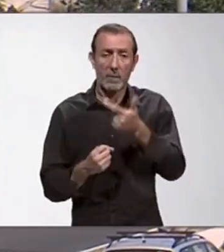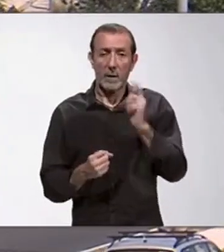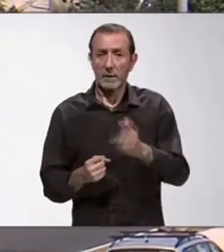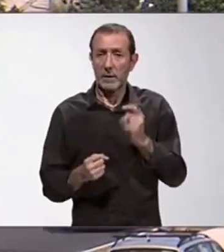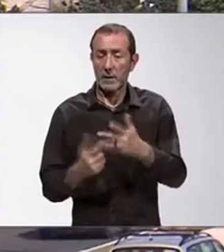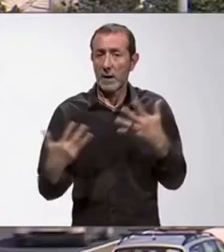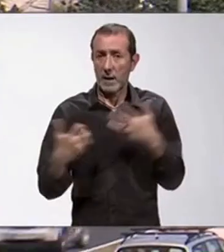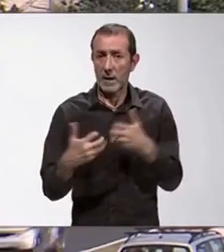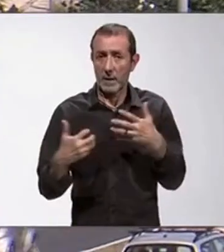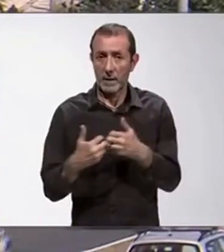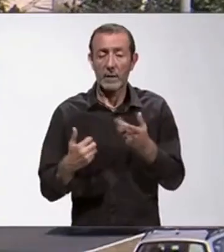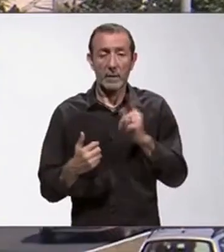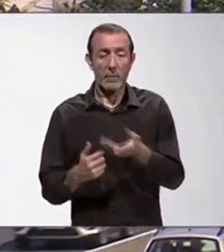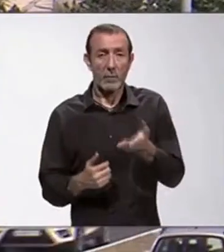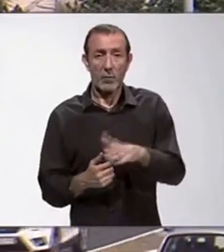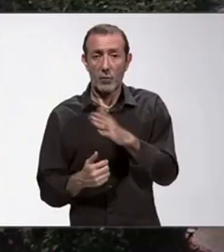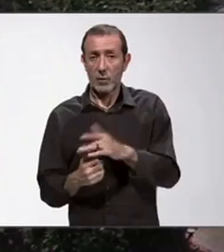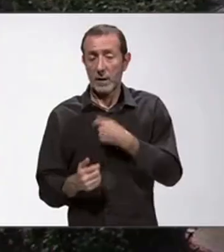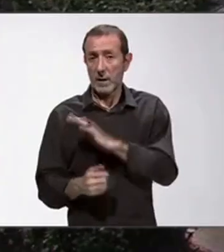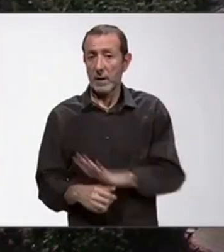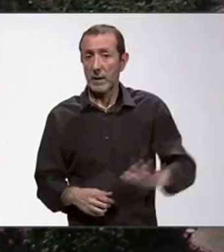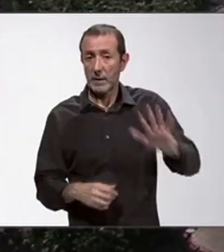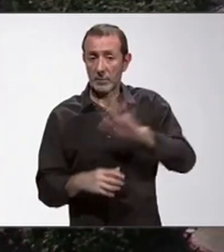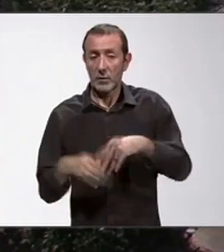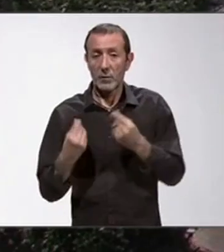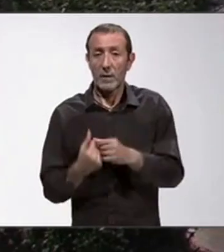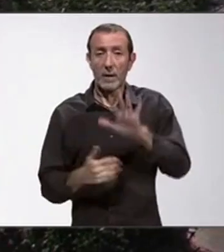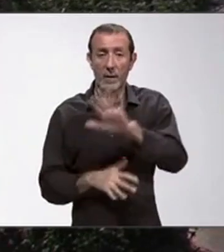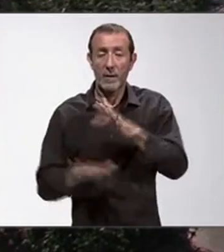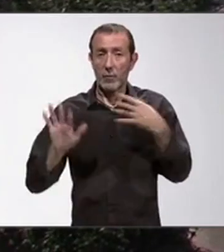mayor número de accidentes y víctimas mortales de España, con